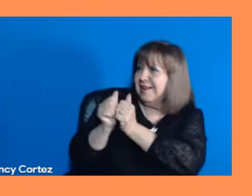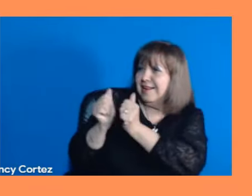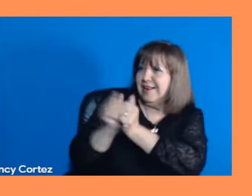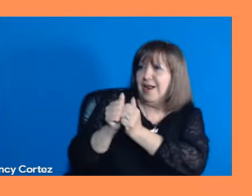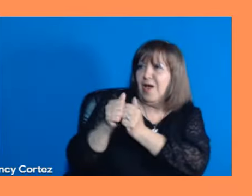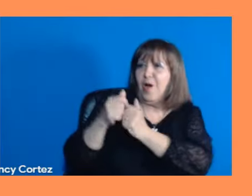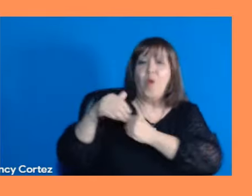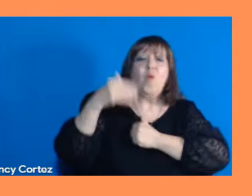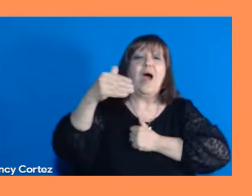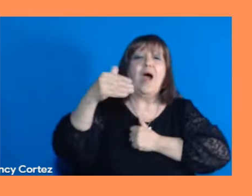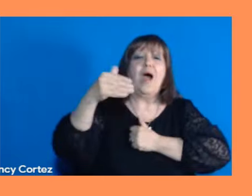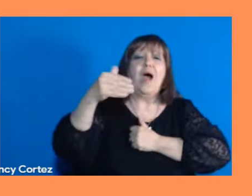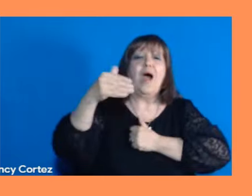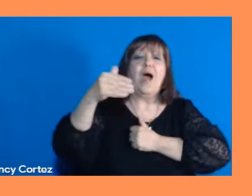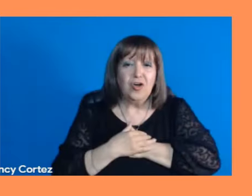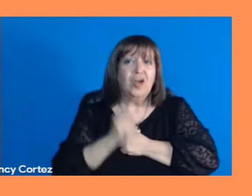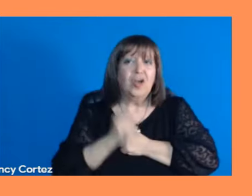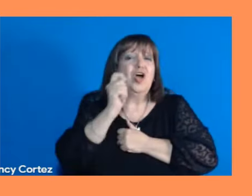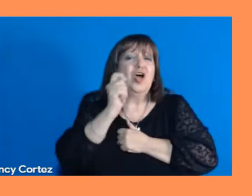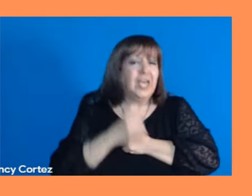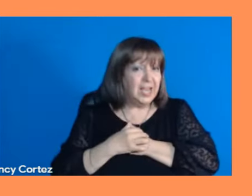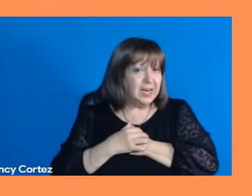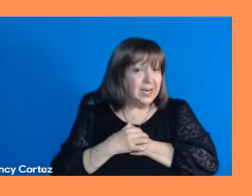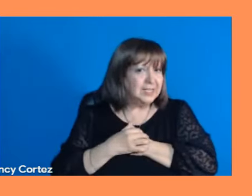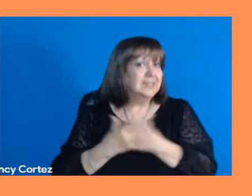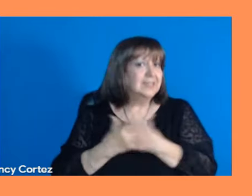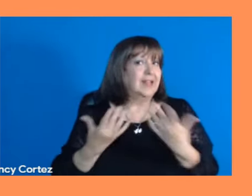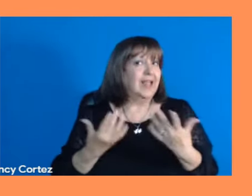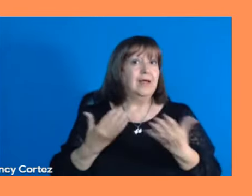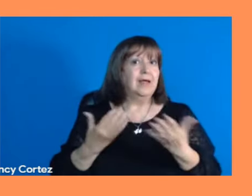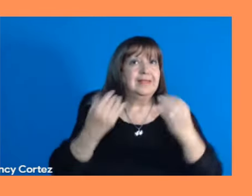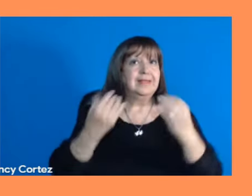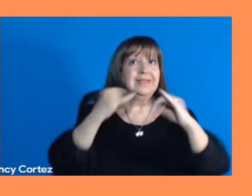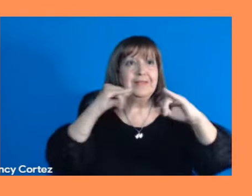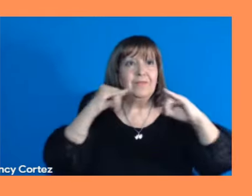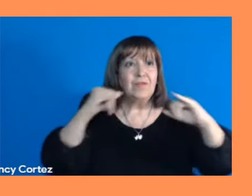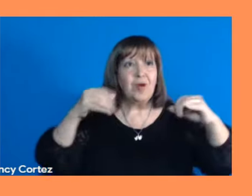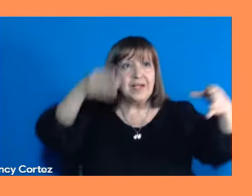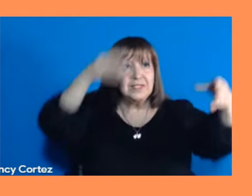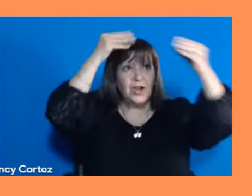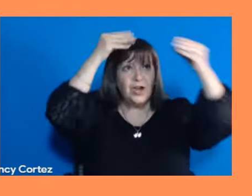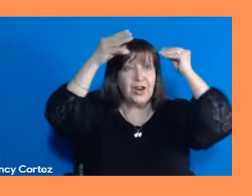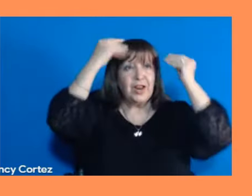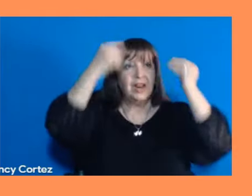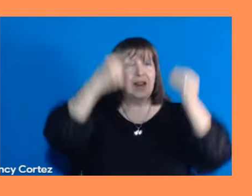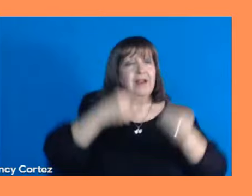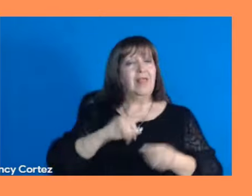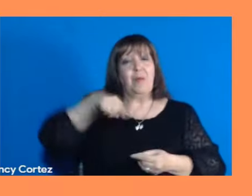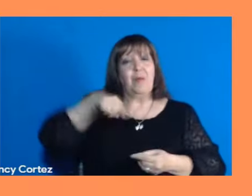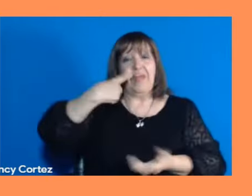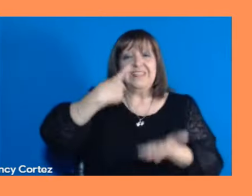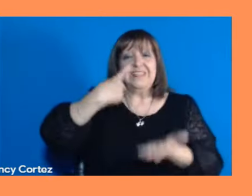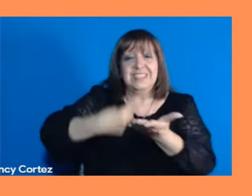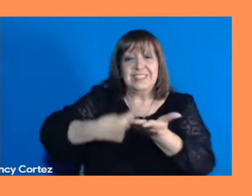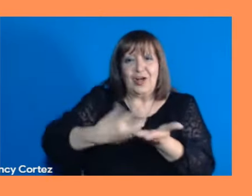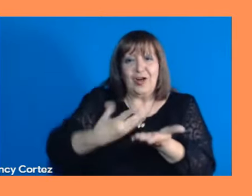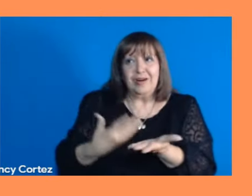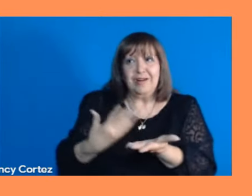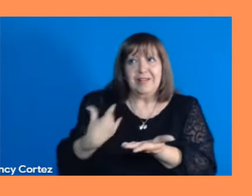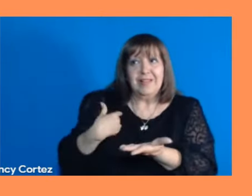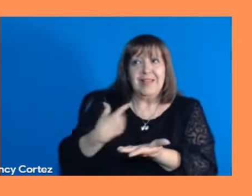acceso a informaciones necesarias para tomar decisiones en relación a su salud, derechos